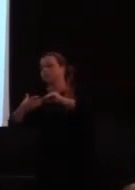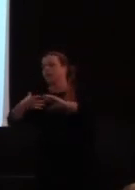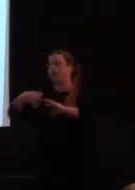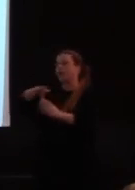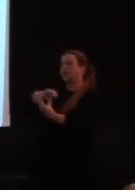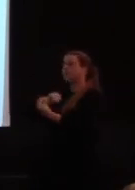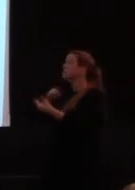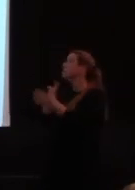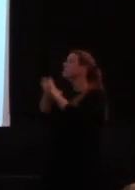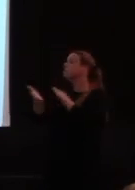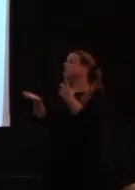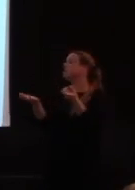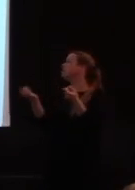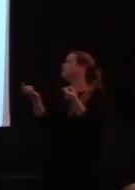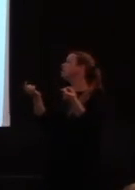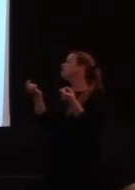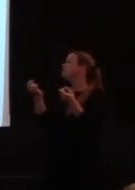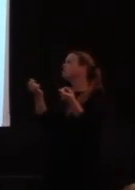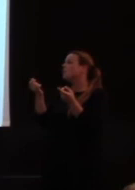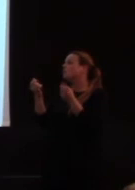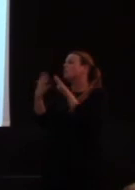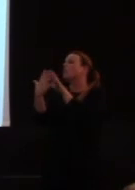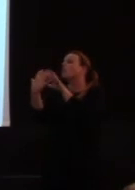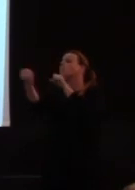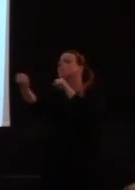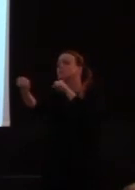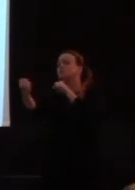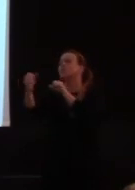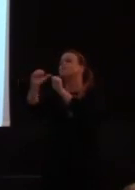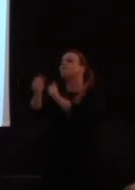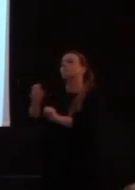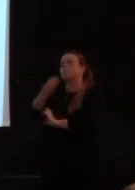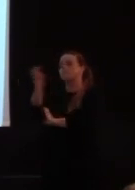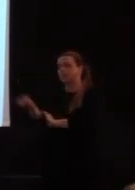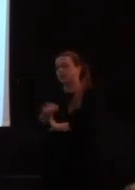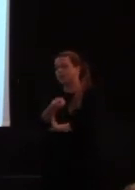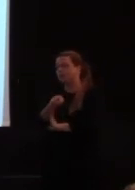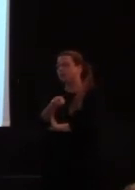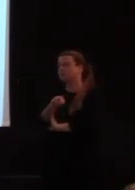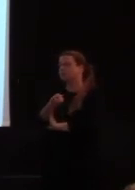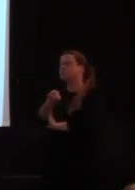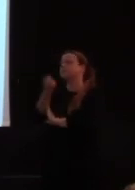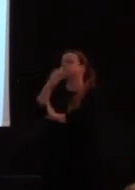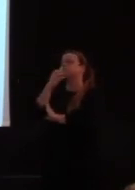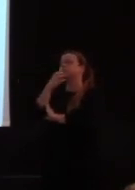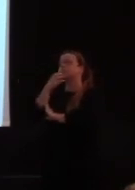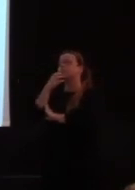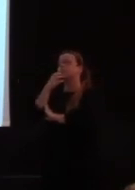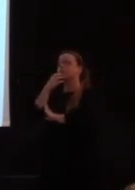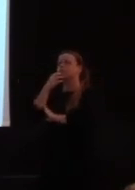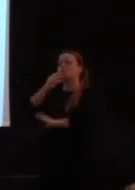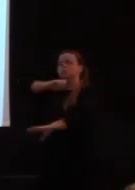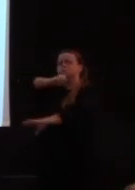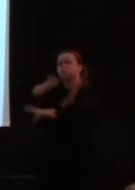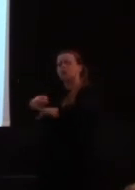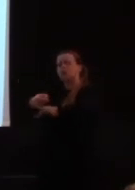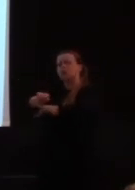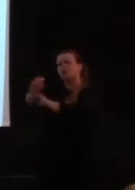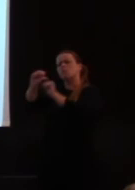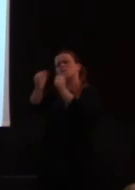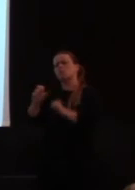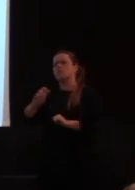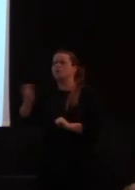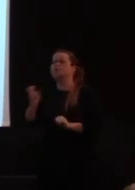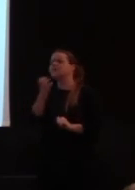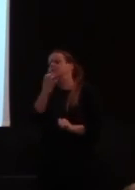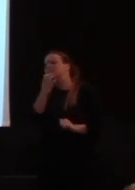podemos establecer con distintas formas. Por ejemplo, la sustitución de formas imperativas por formas más condicionales, en